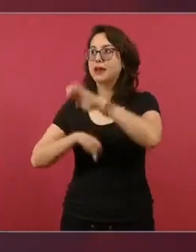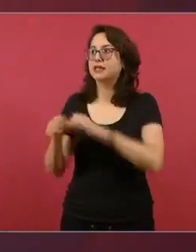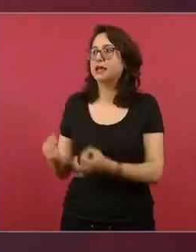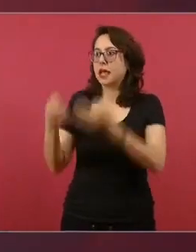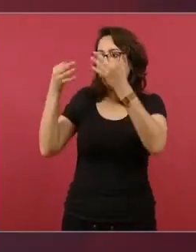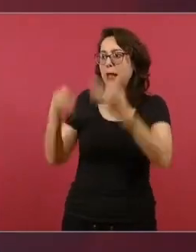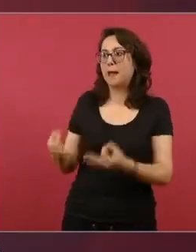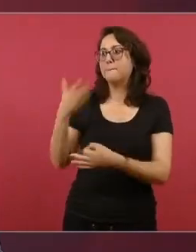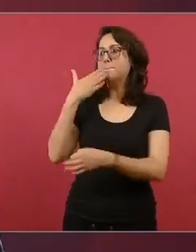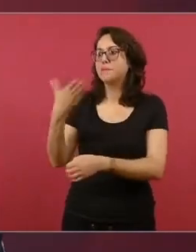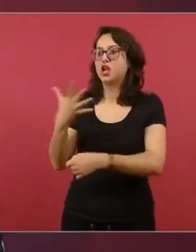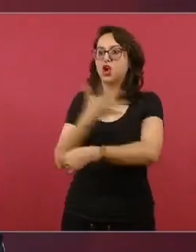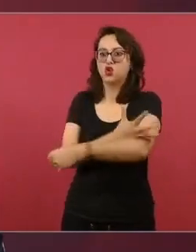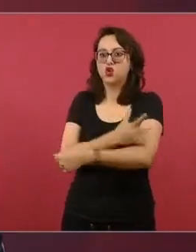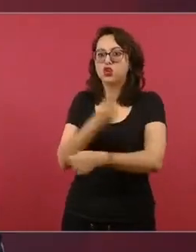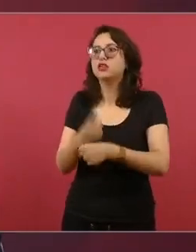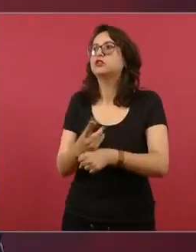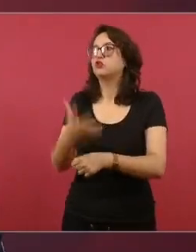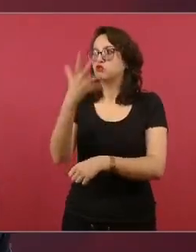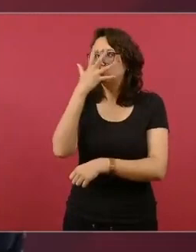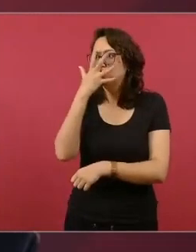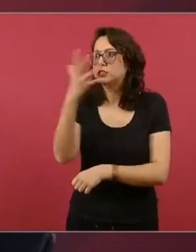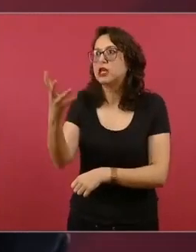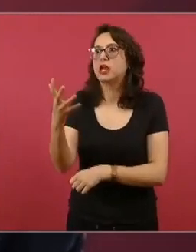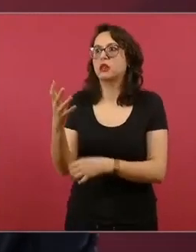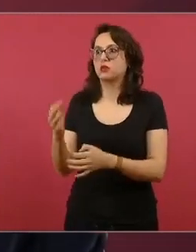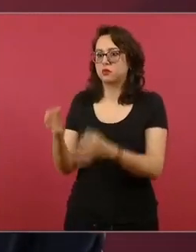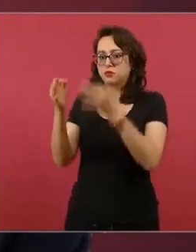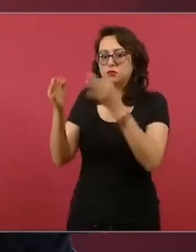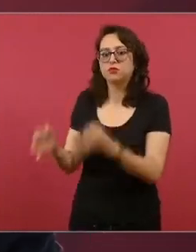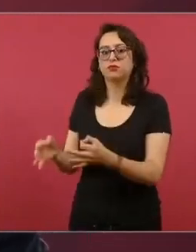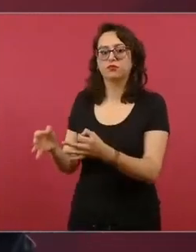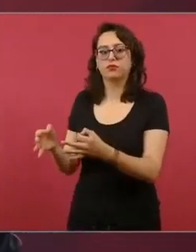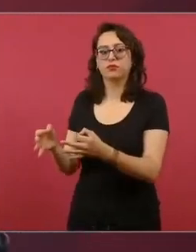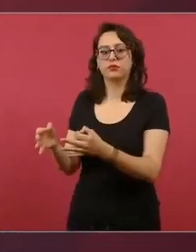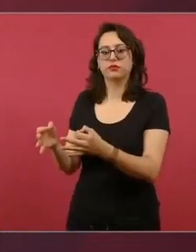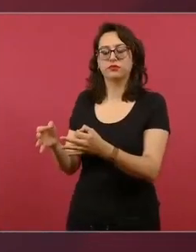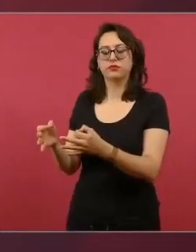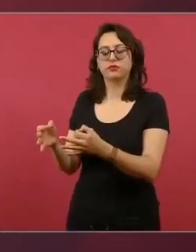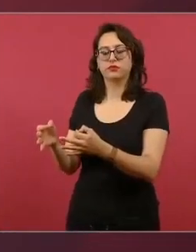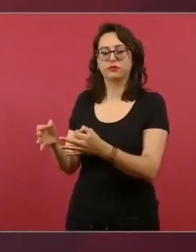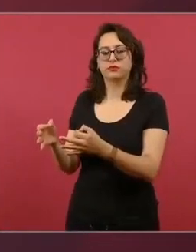son traficantes de influencia. Bueno, en sentido estricto,